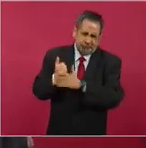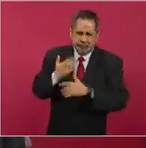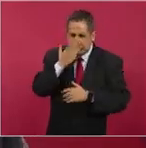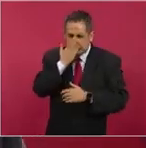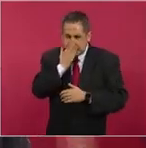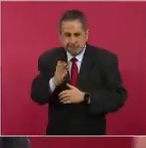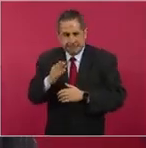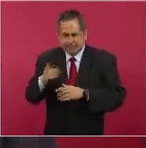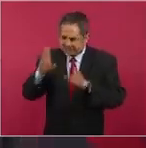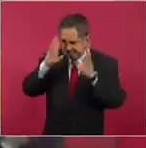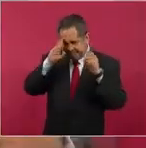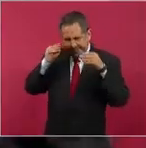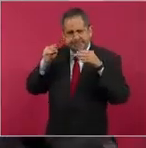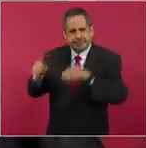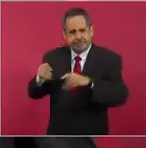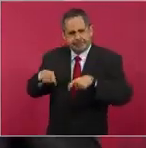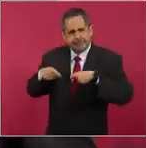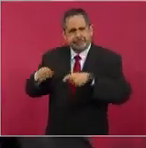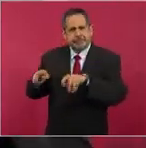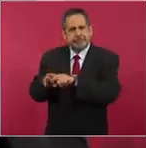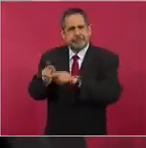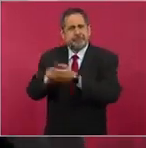y que se dedique